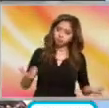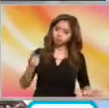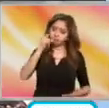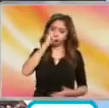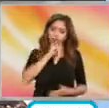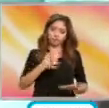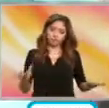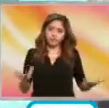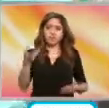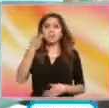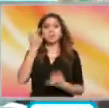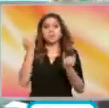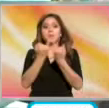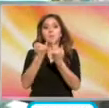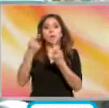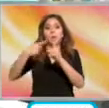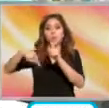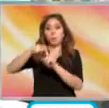No, ¿verdad? No, tampoco.